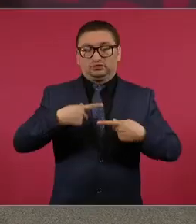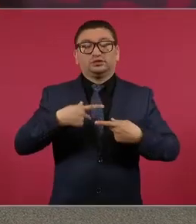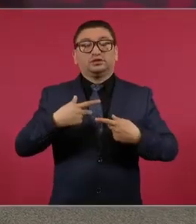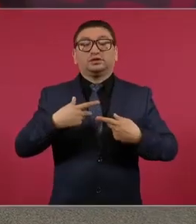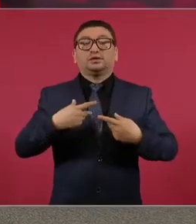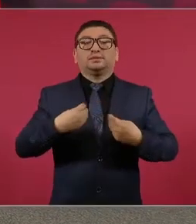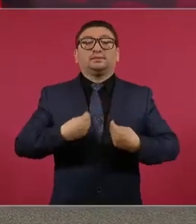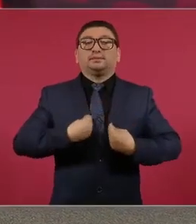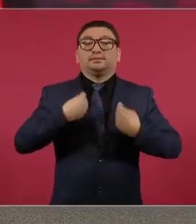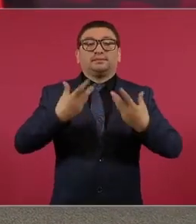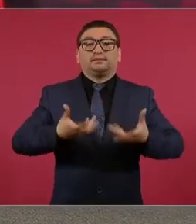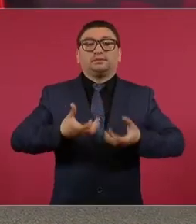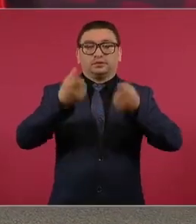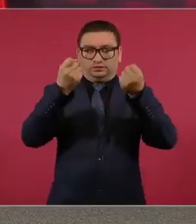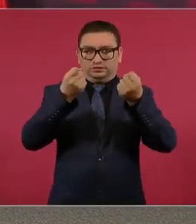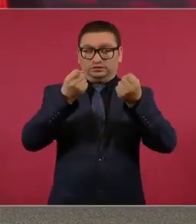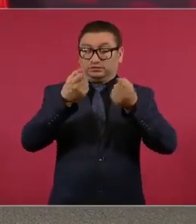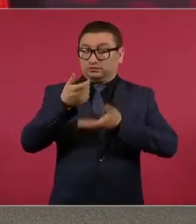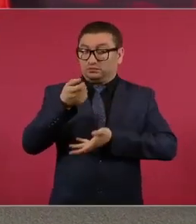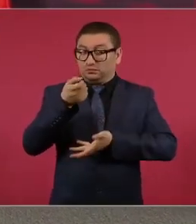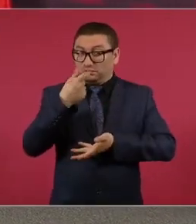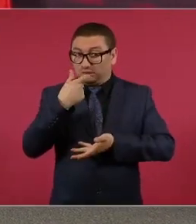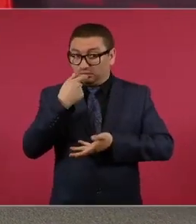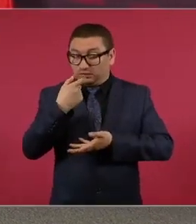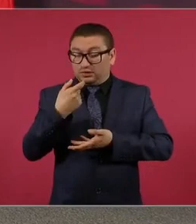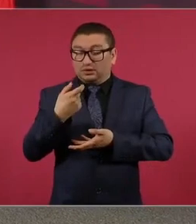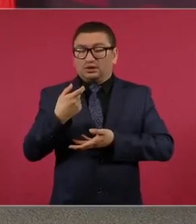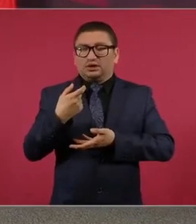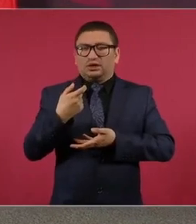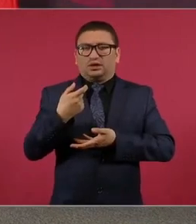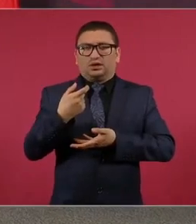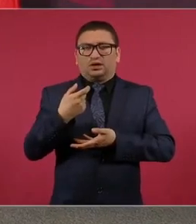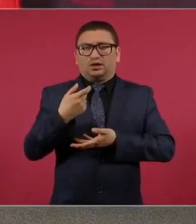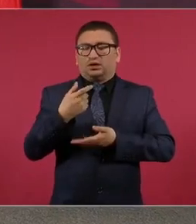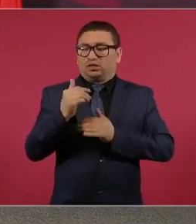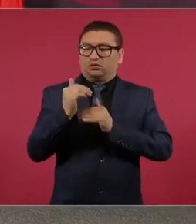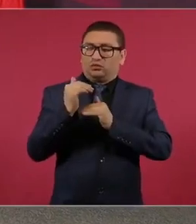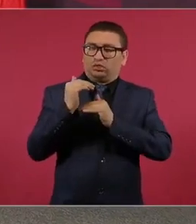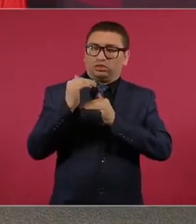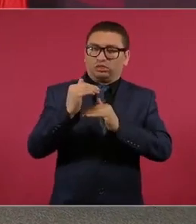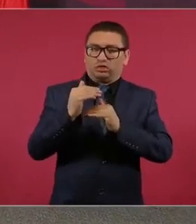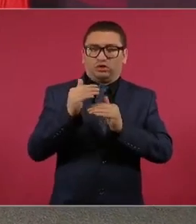vidas no deben de ser